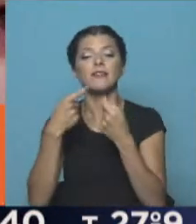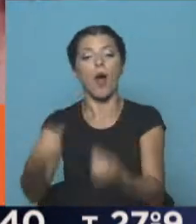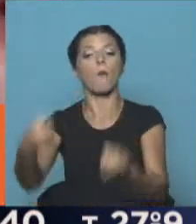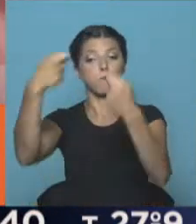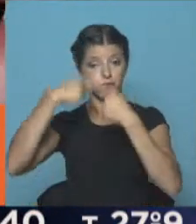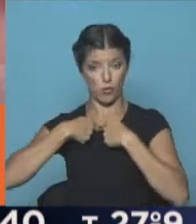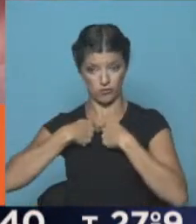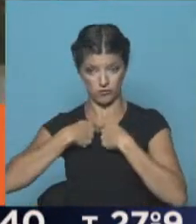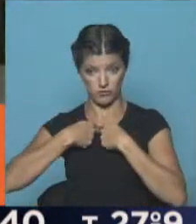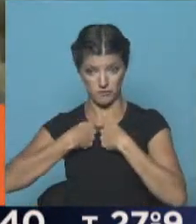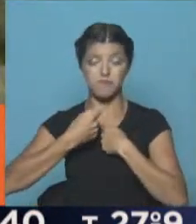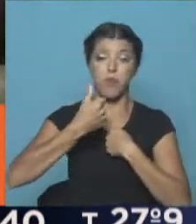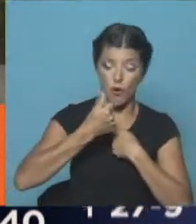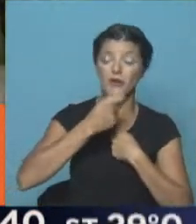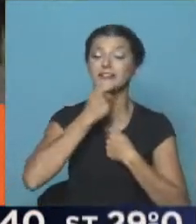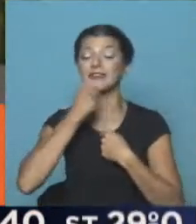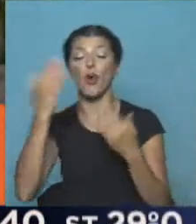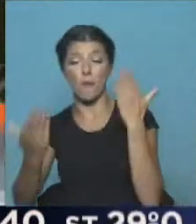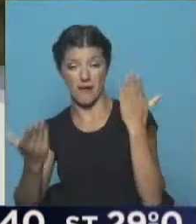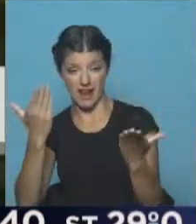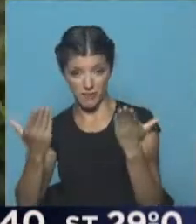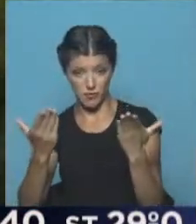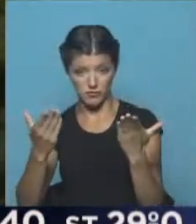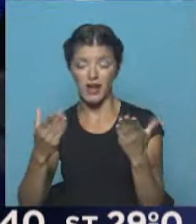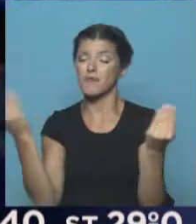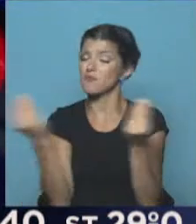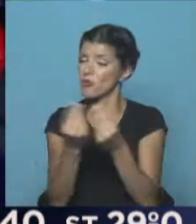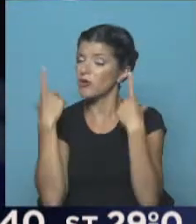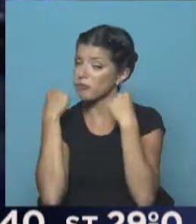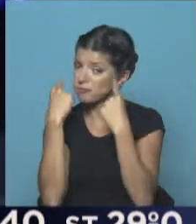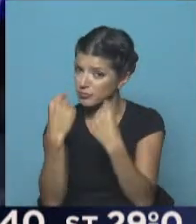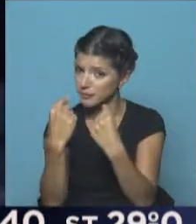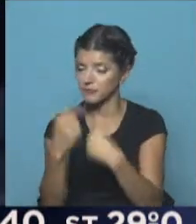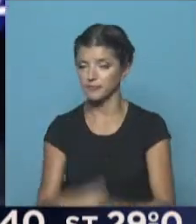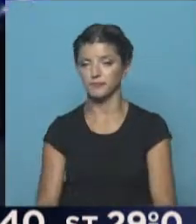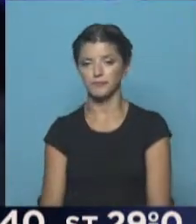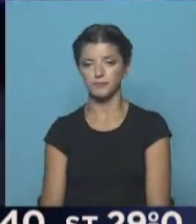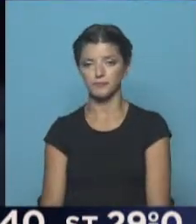casi nada frente a las elocuentes protestas en las plazas